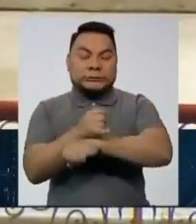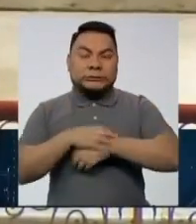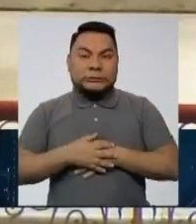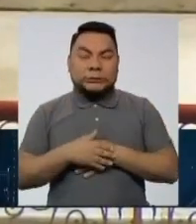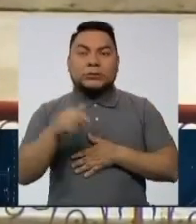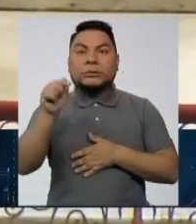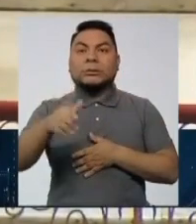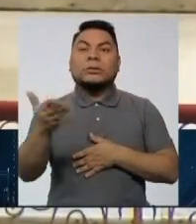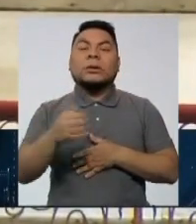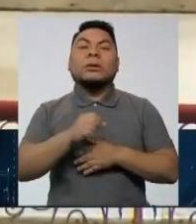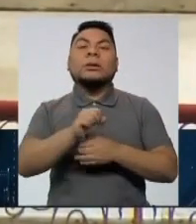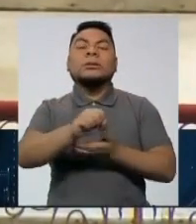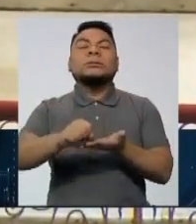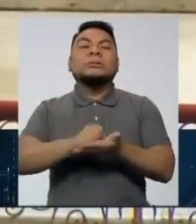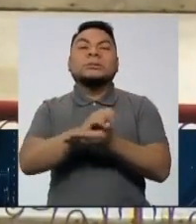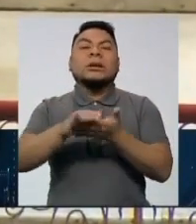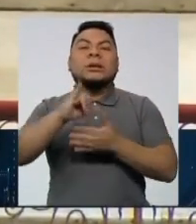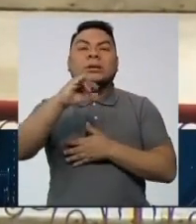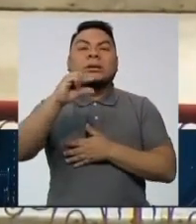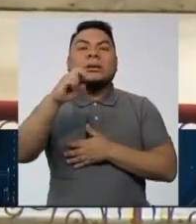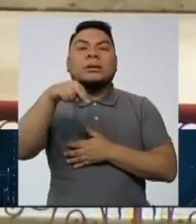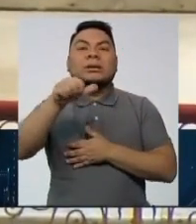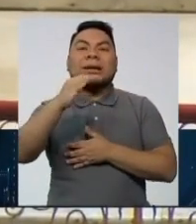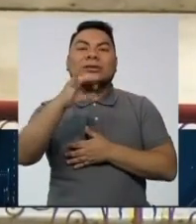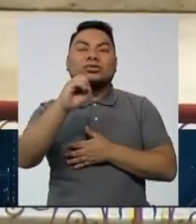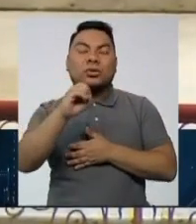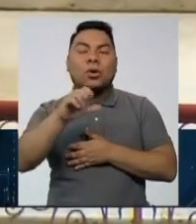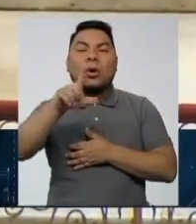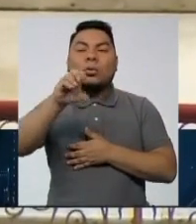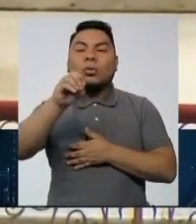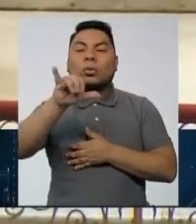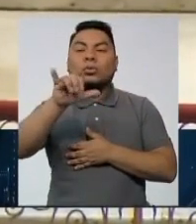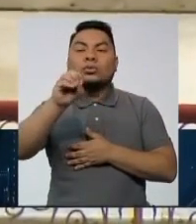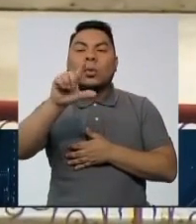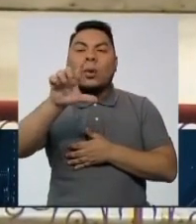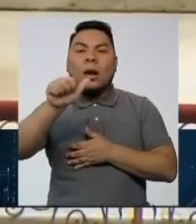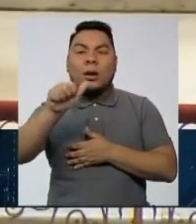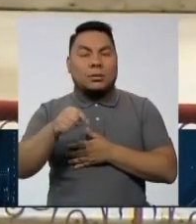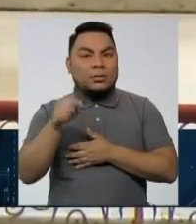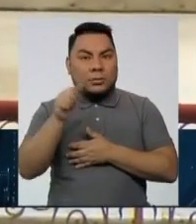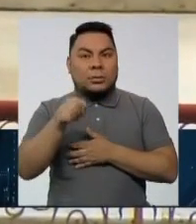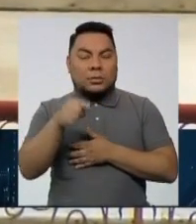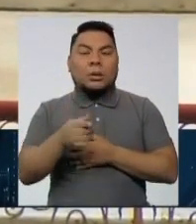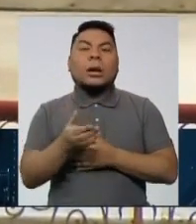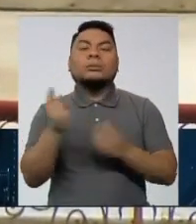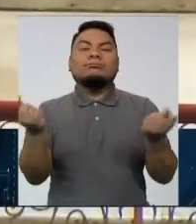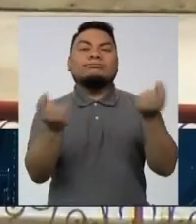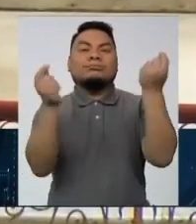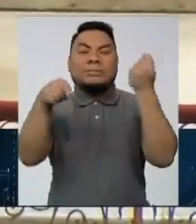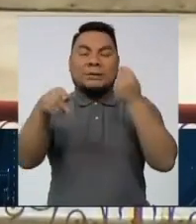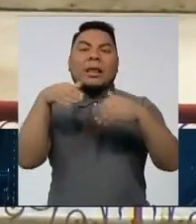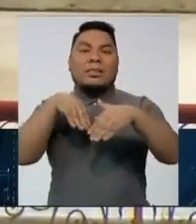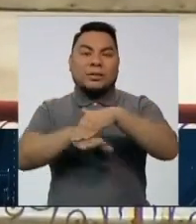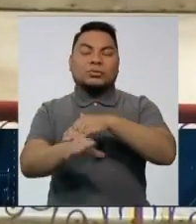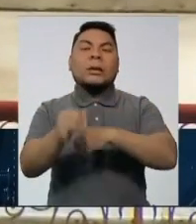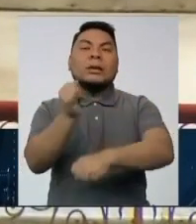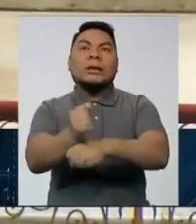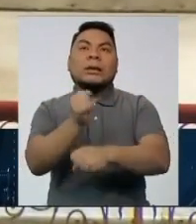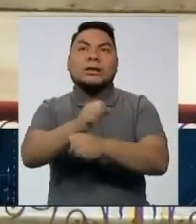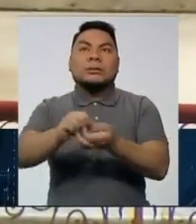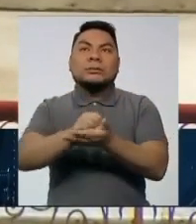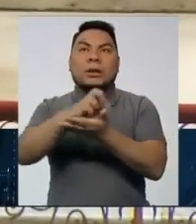litúrgica de San Ignacio de Loyola, que se realiza en la iglesia San Pedro esta noche, a la